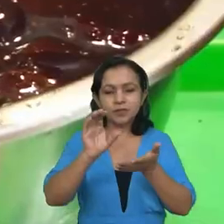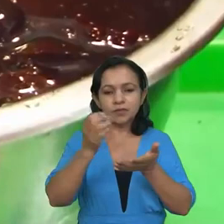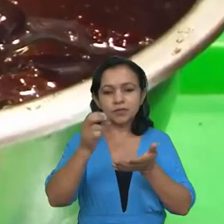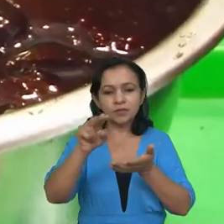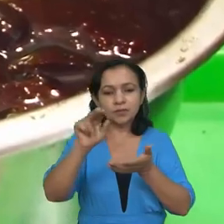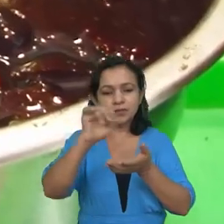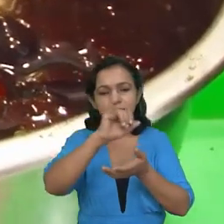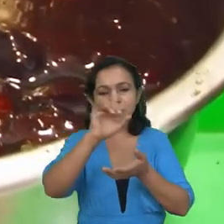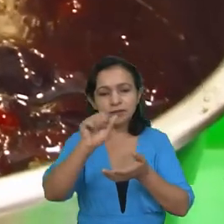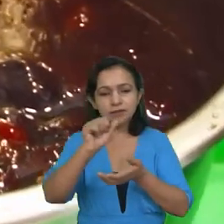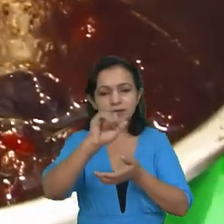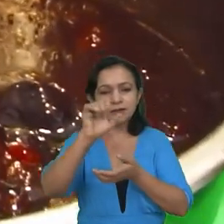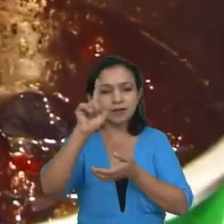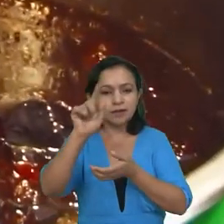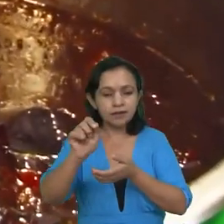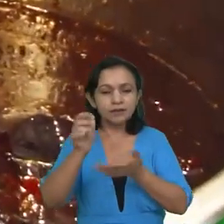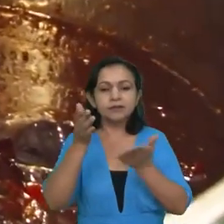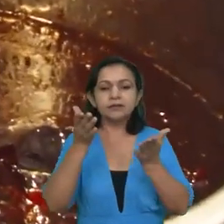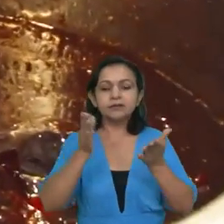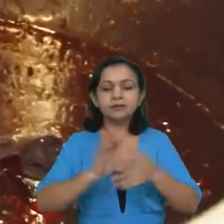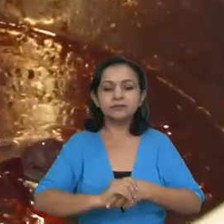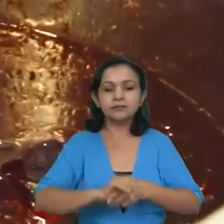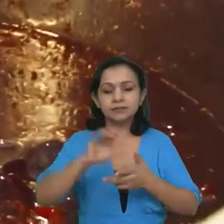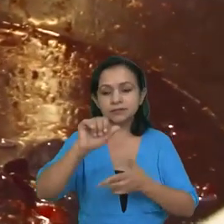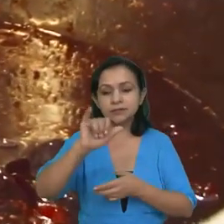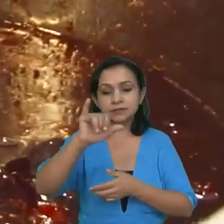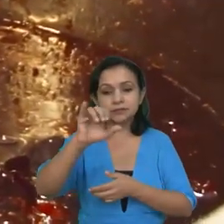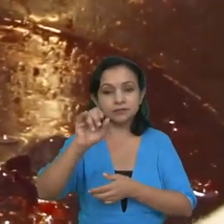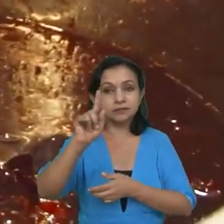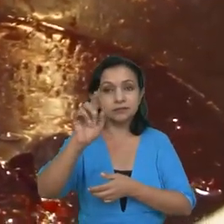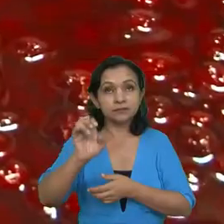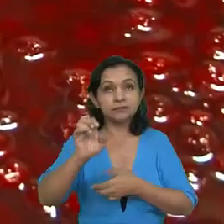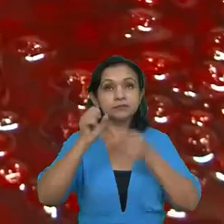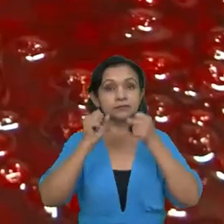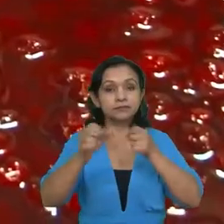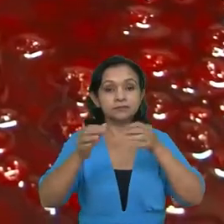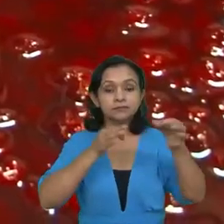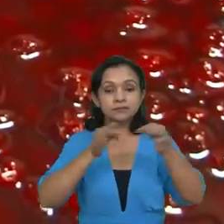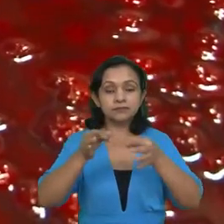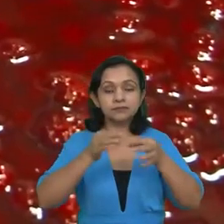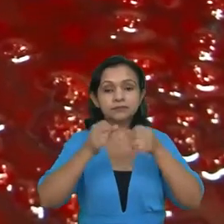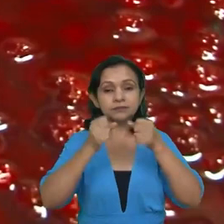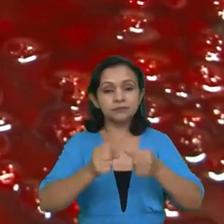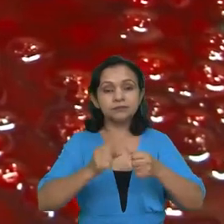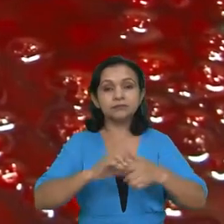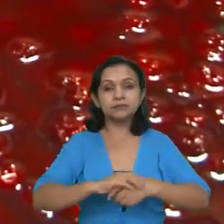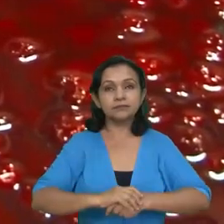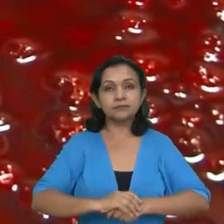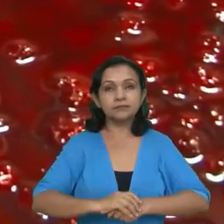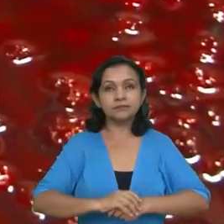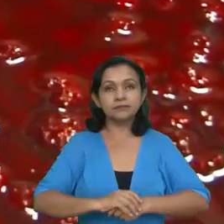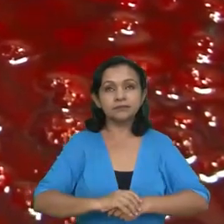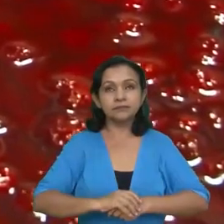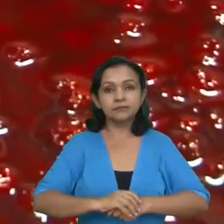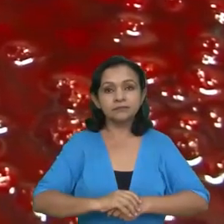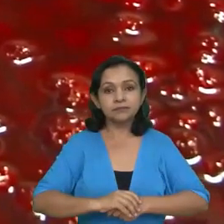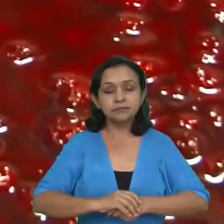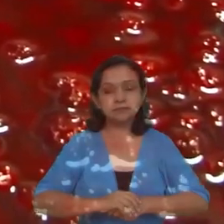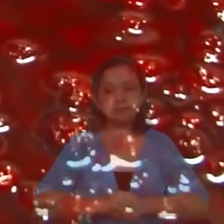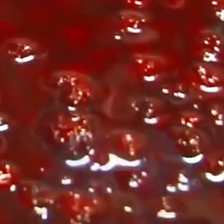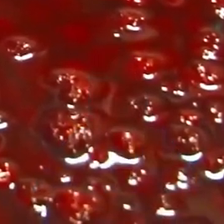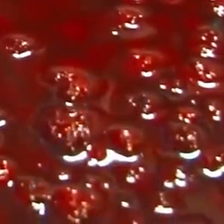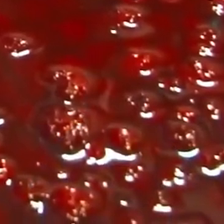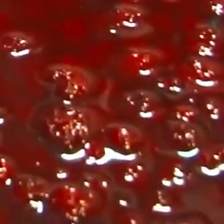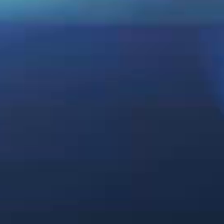cajeta y ayote en miel con cámara del sterm ahora informó para el canal parlamentario jonathan castro